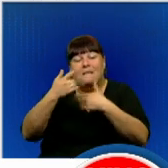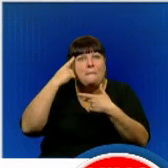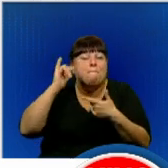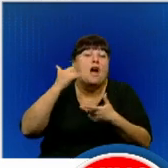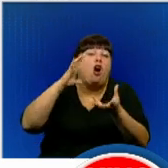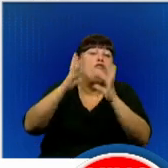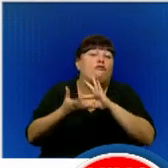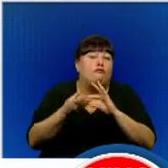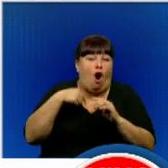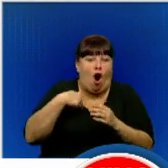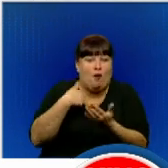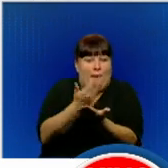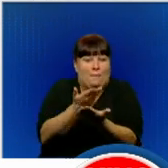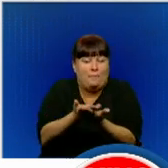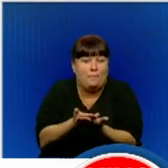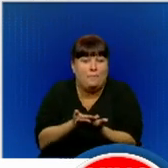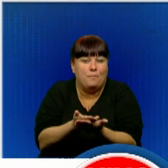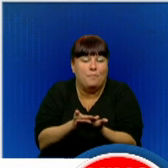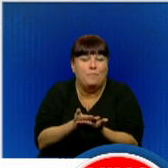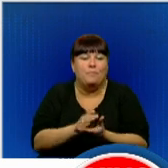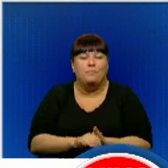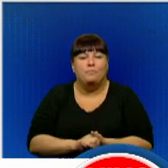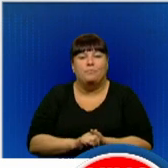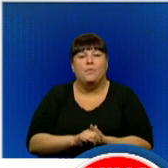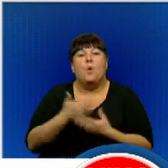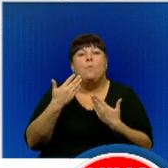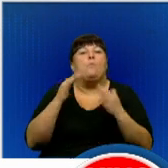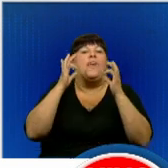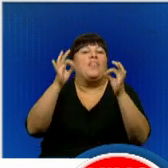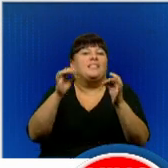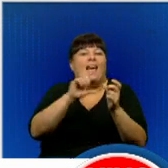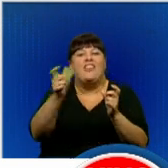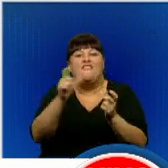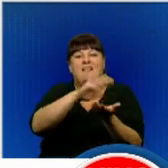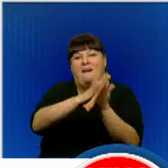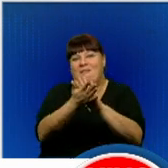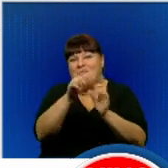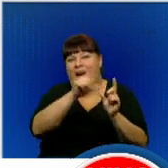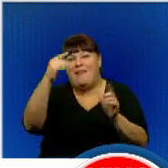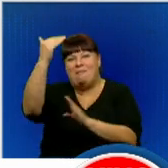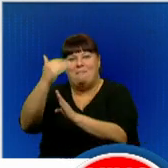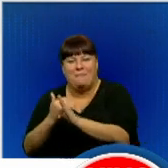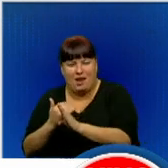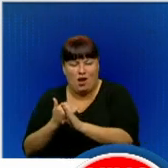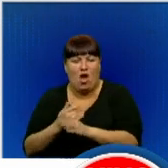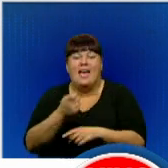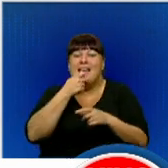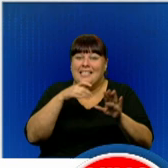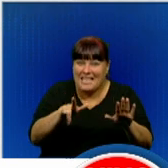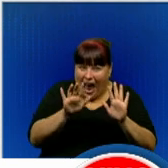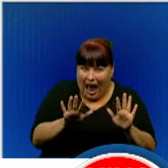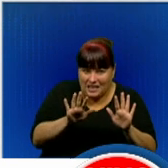de esto que estamos presentando podría alcanzar a compensar esa disminución si esto fuera así